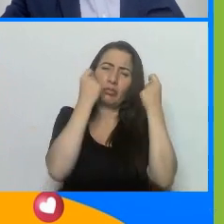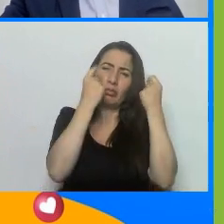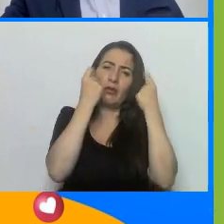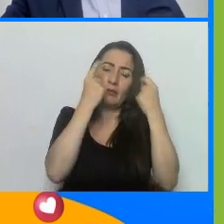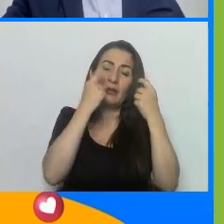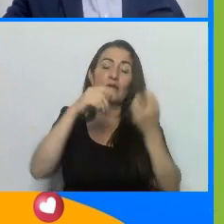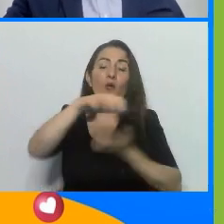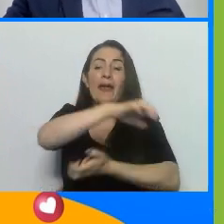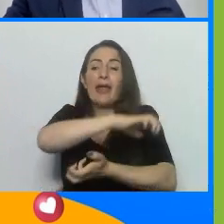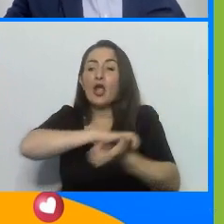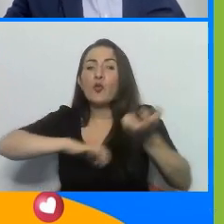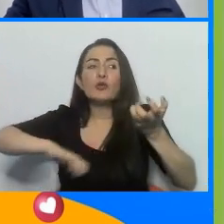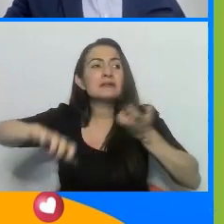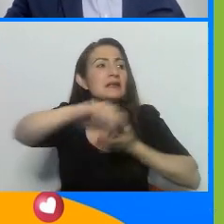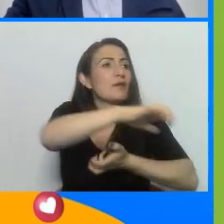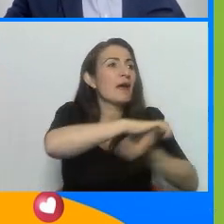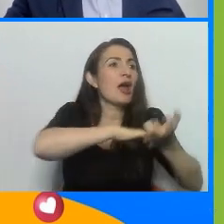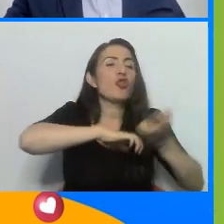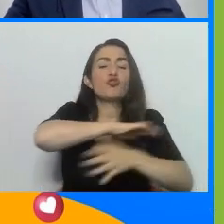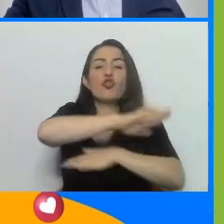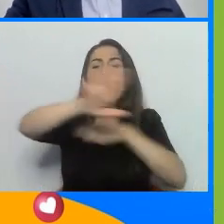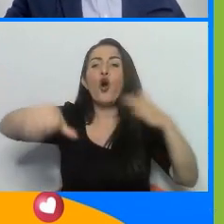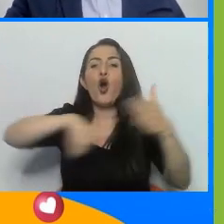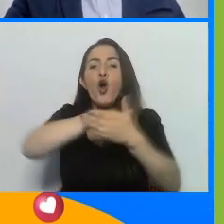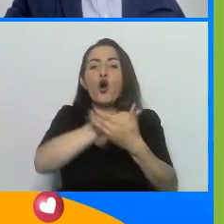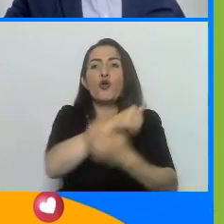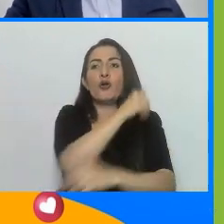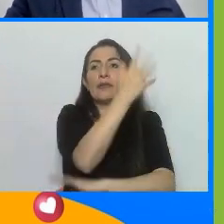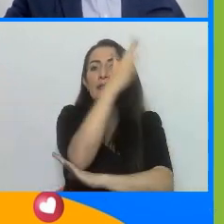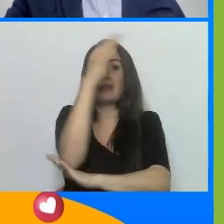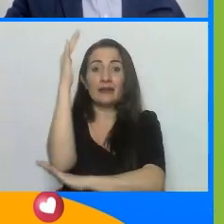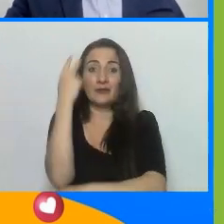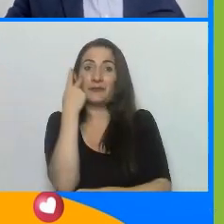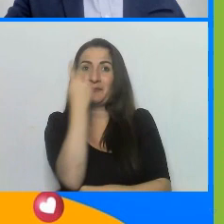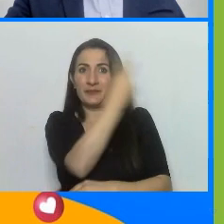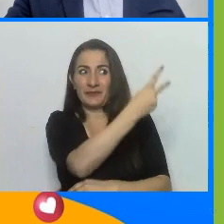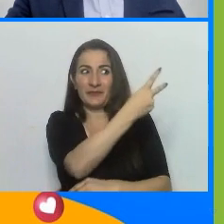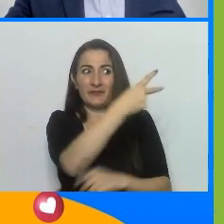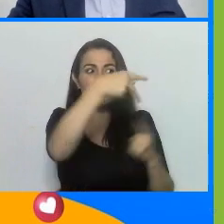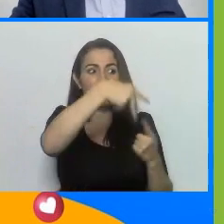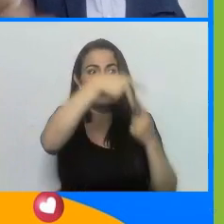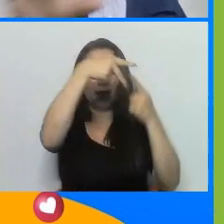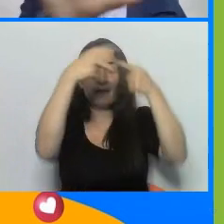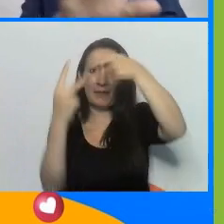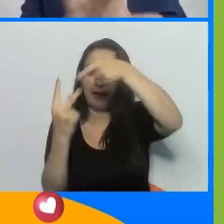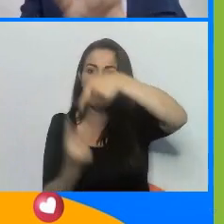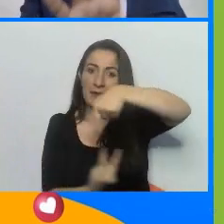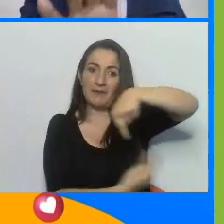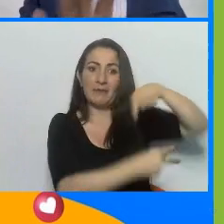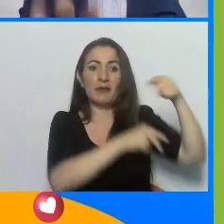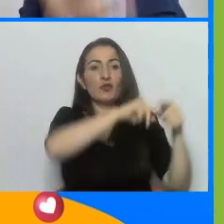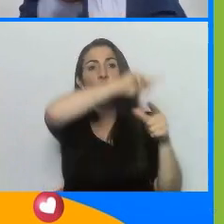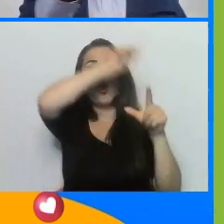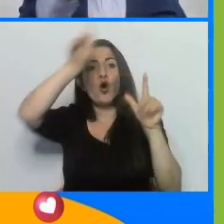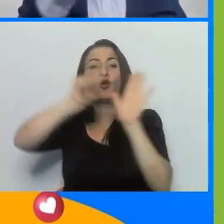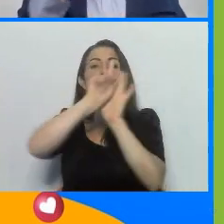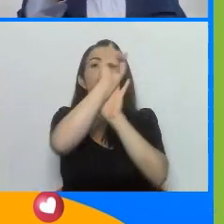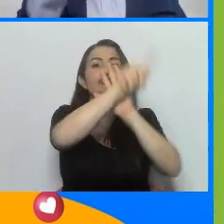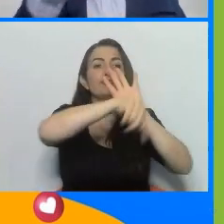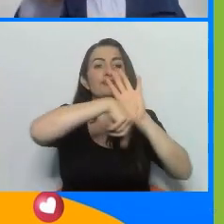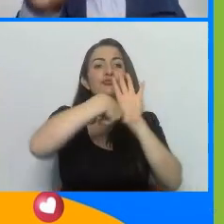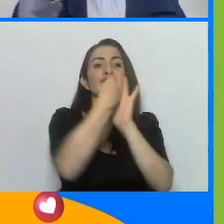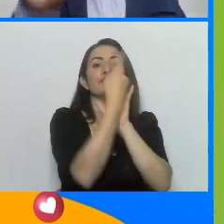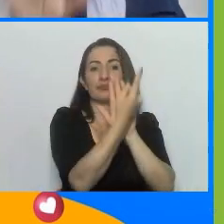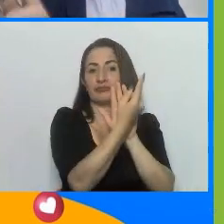el ecosistema es todo, mire, y que todo está con todo. Por eso la imagen con flechas para todo lado. Significa de que ahí es el